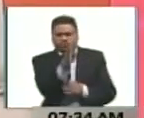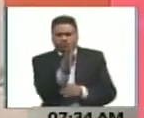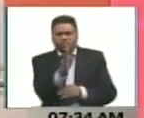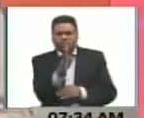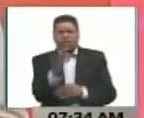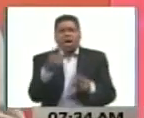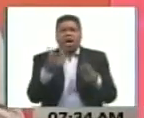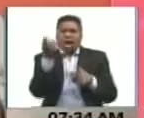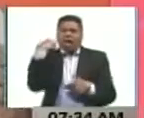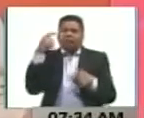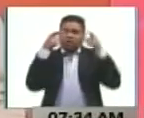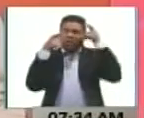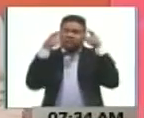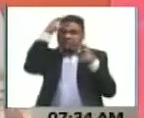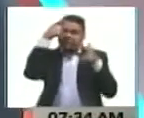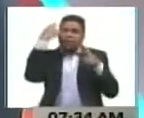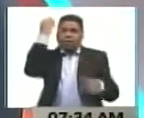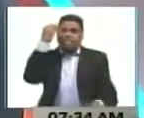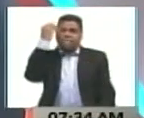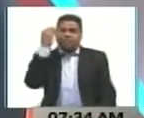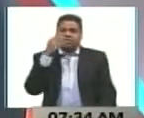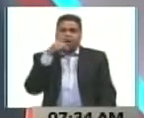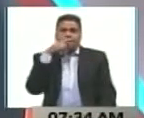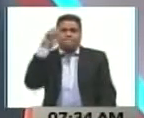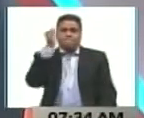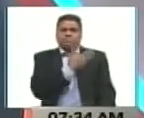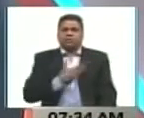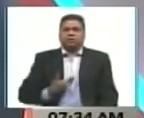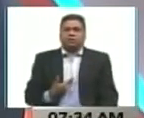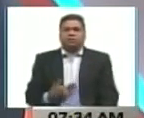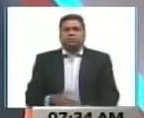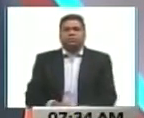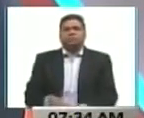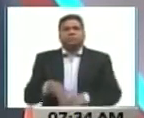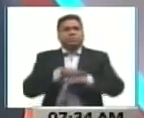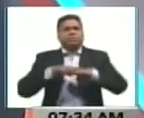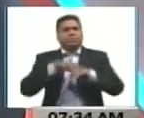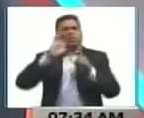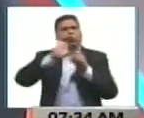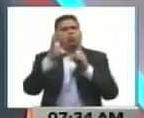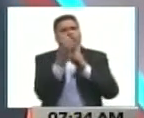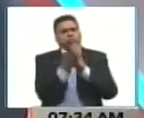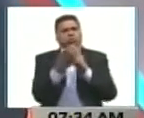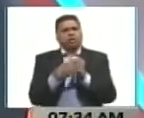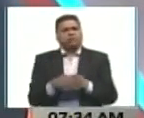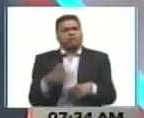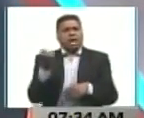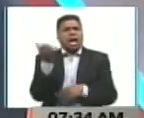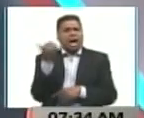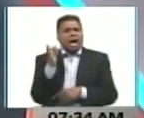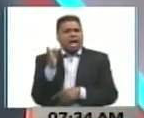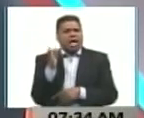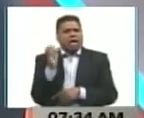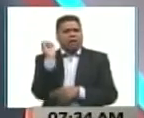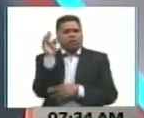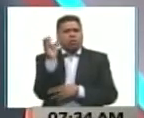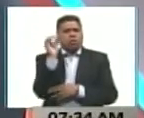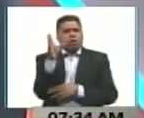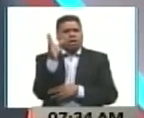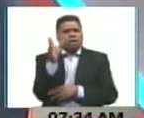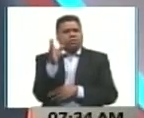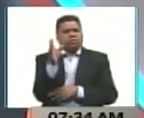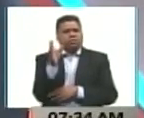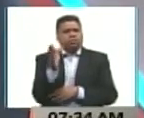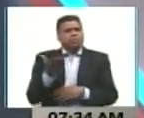Chávez, y ahora por el presidente Nicolás Maduro, y para eso está el ministro de la Cultura, Freddy Ñáñez, con nosotros. Y bueno, hay un congreso, intelectuales se van a